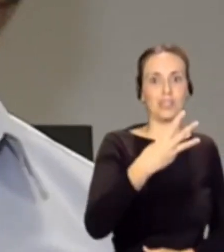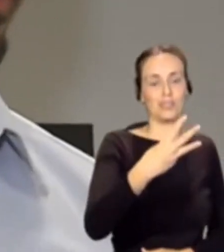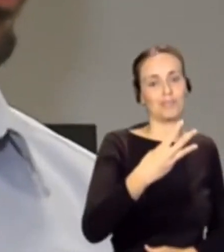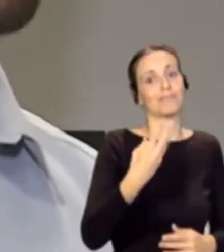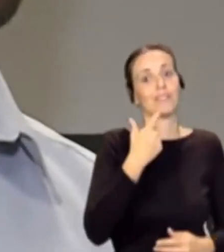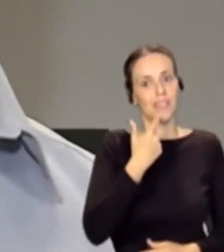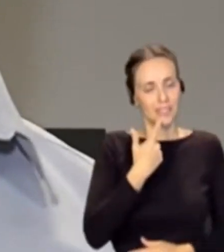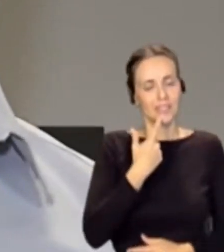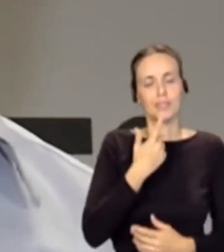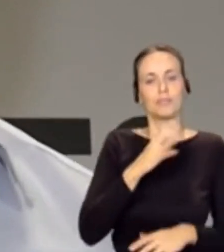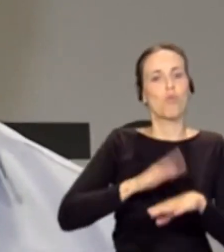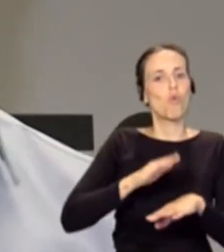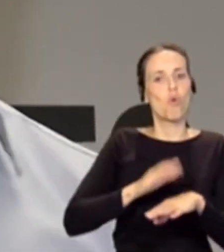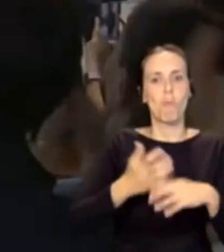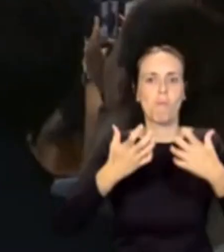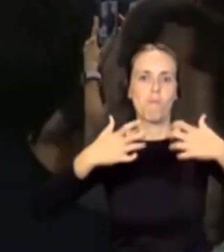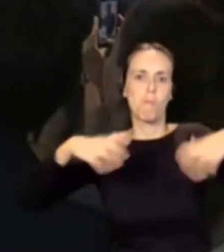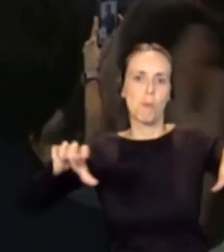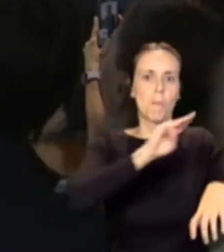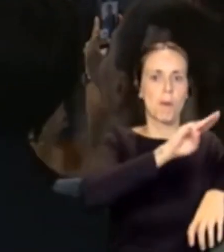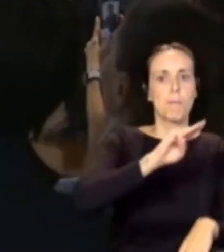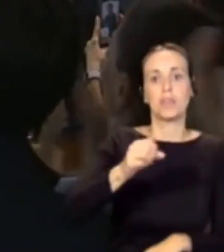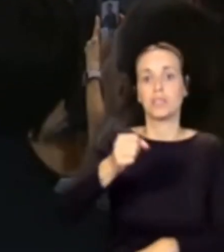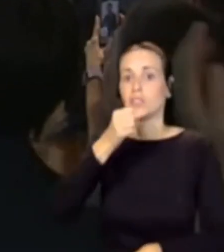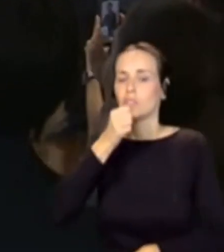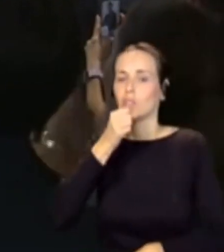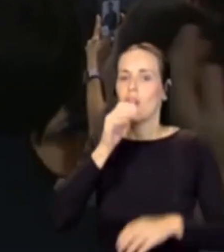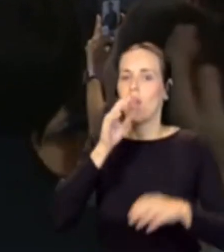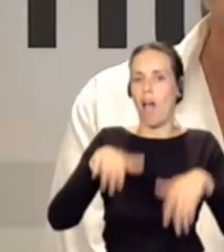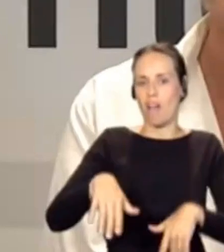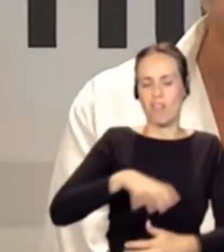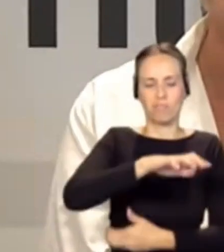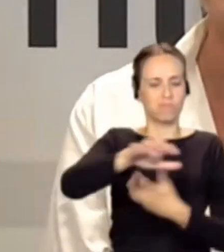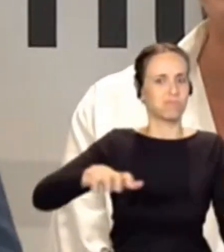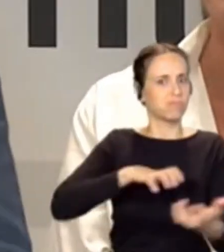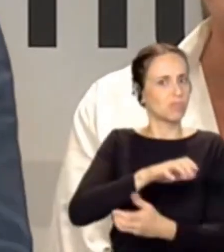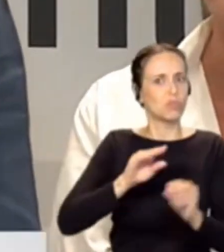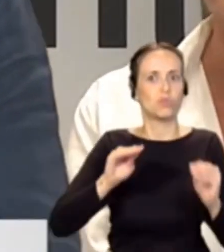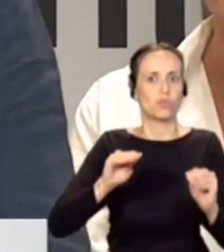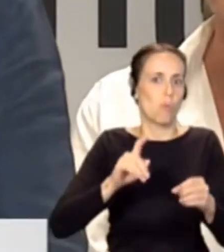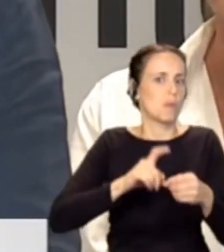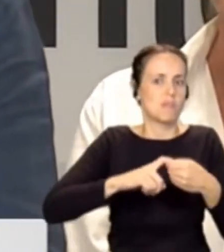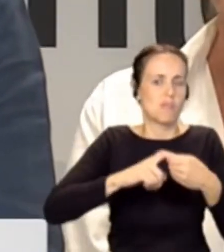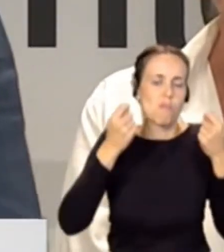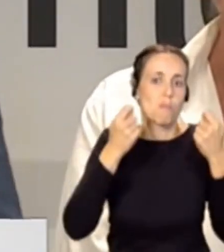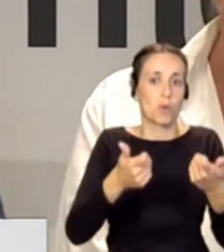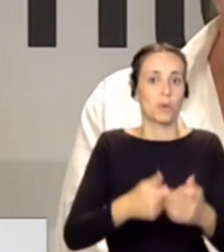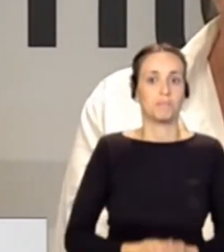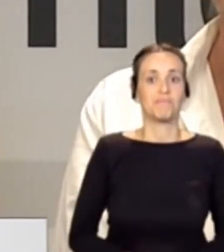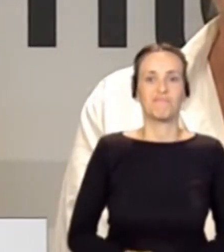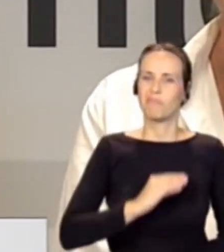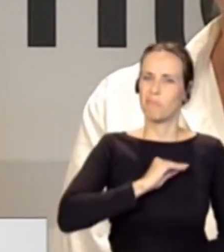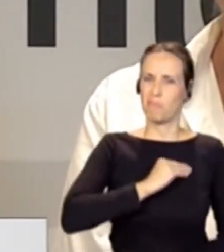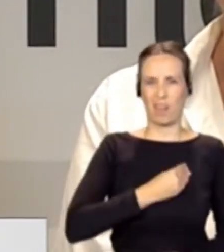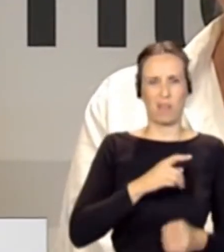haber polarizado la campaña con un ruido que ha promovido la baja participación. Lamentar la baja participación. Creo que el